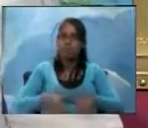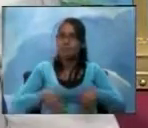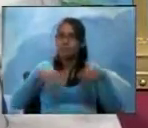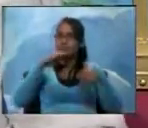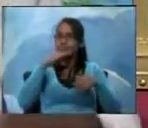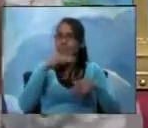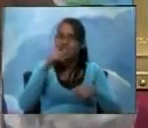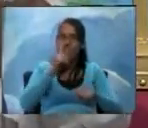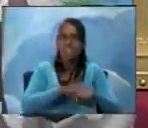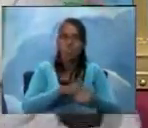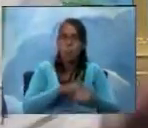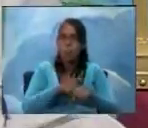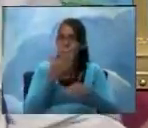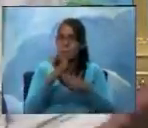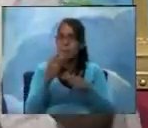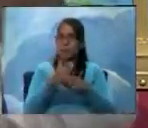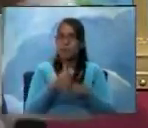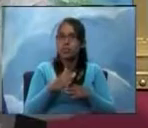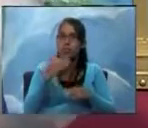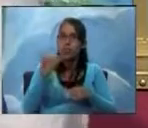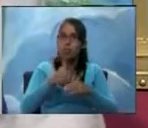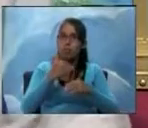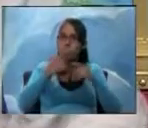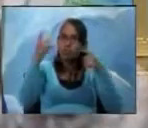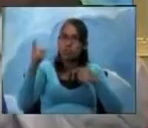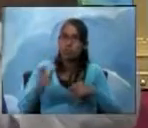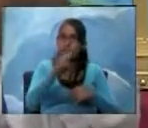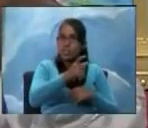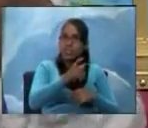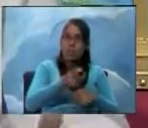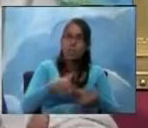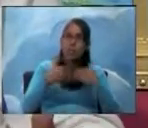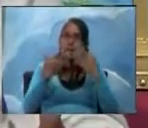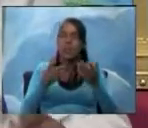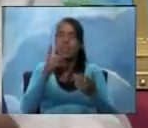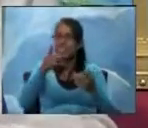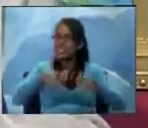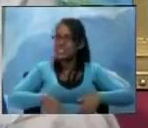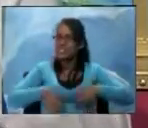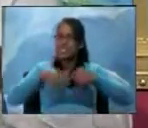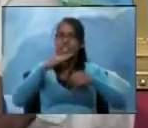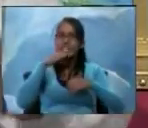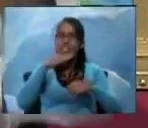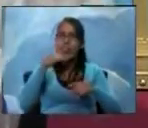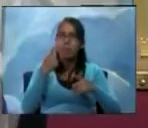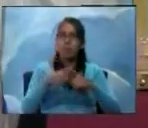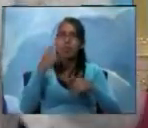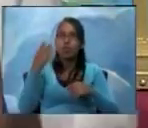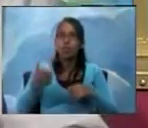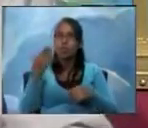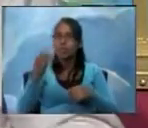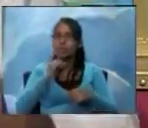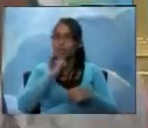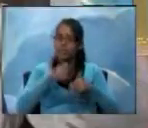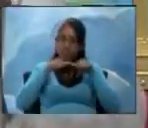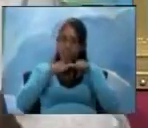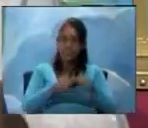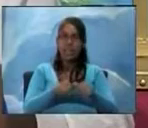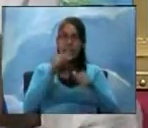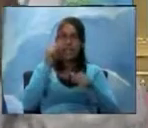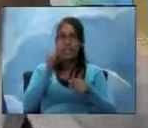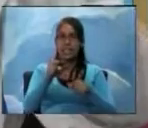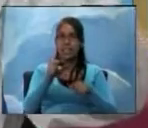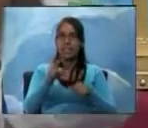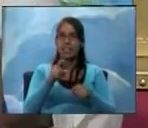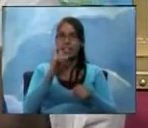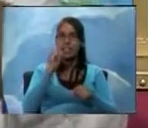cualquier circunstancia. Uno, como ser humano, le va a dar ira. Pero lo importante es que se mantenga ahí